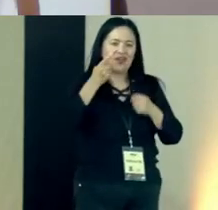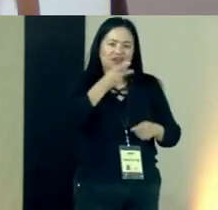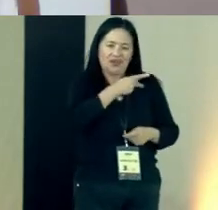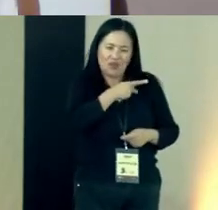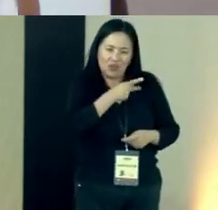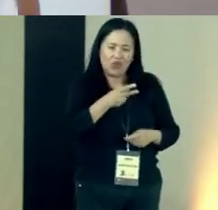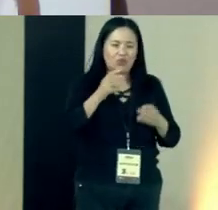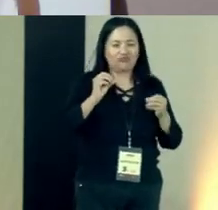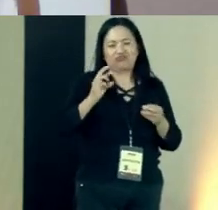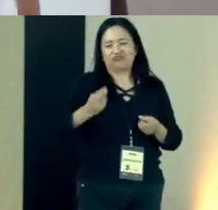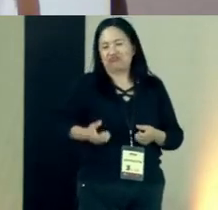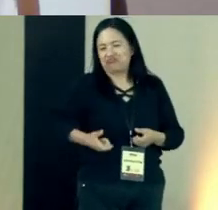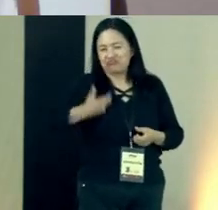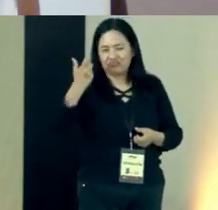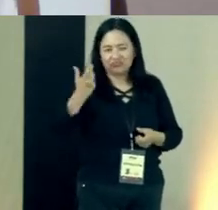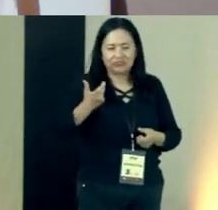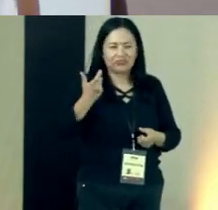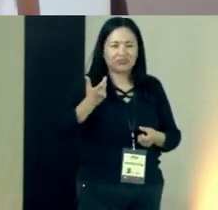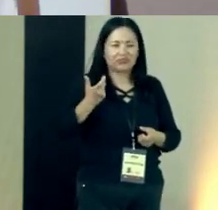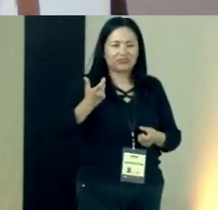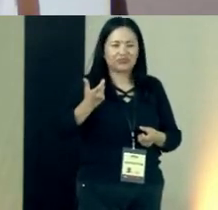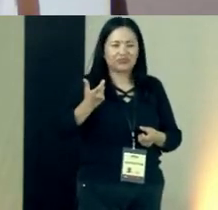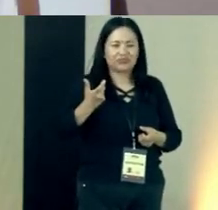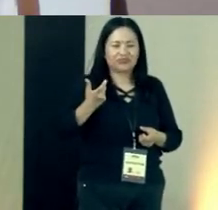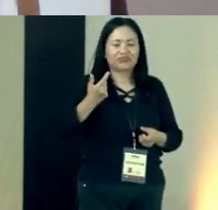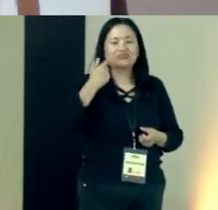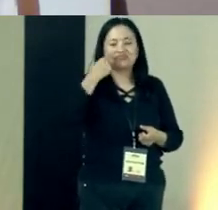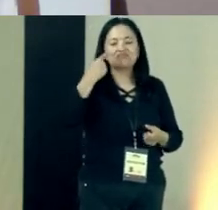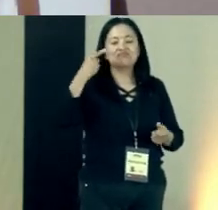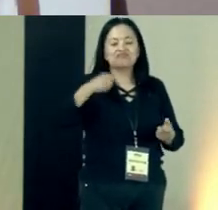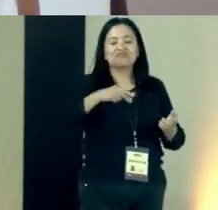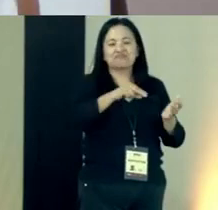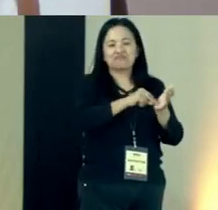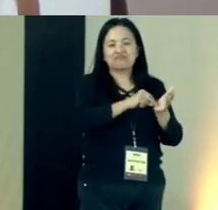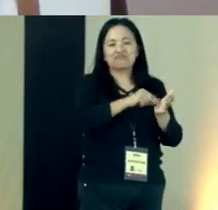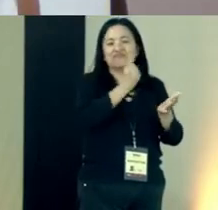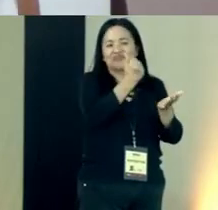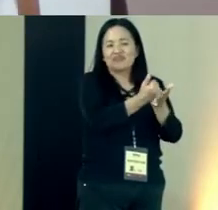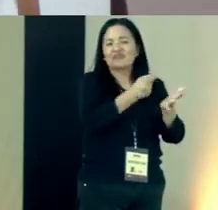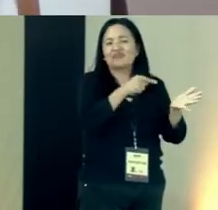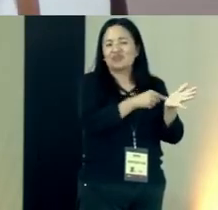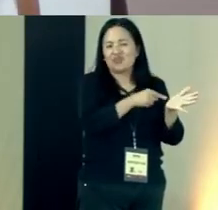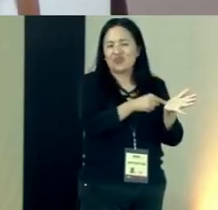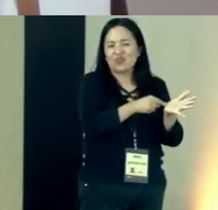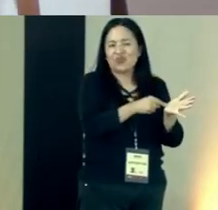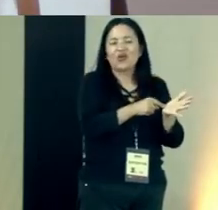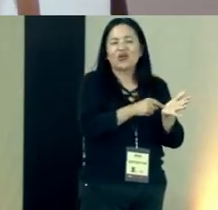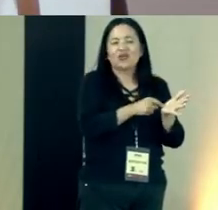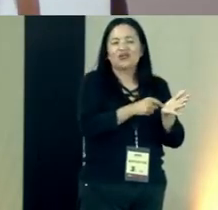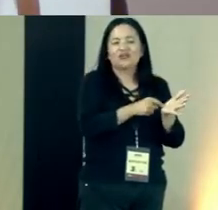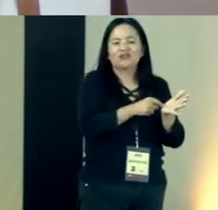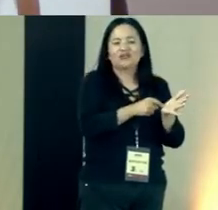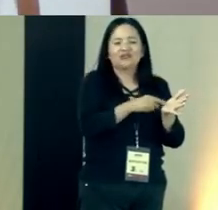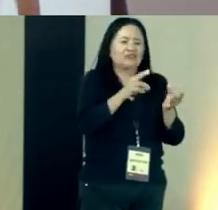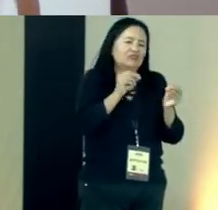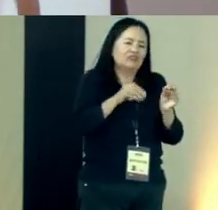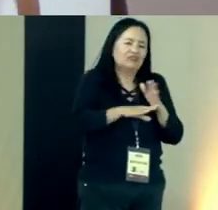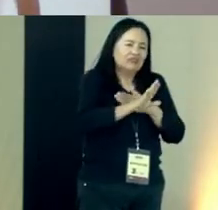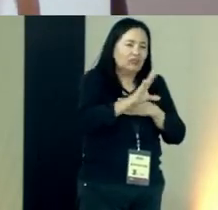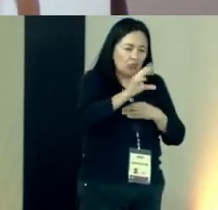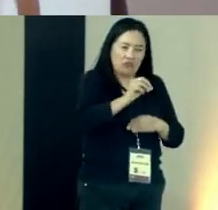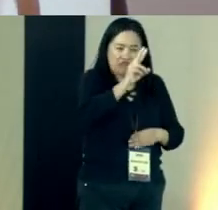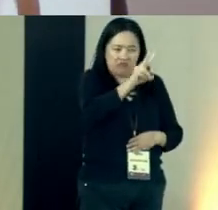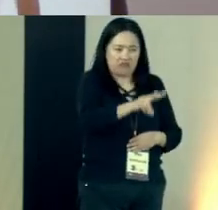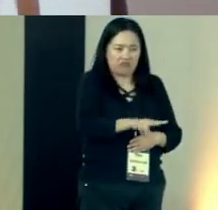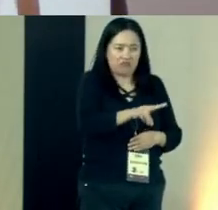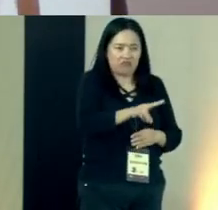todo cuando son pobres y ricas, están marcadas por ese gran, enorme no vamos a decir que era un fantasma, porque era una